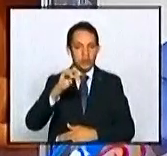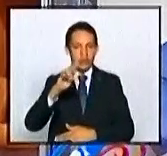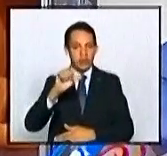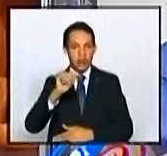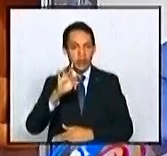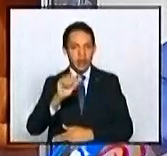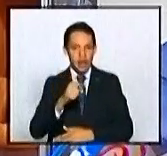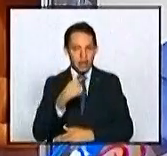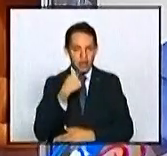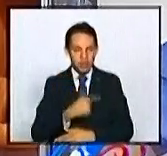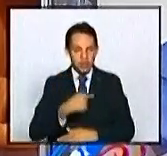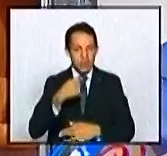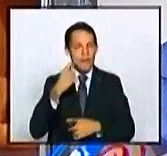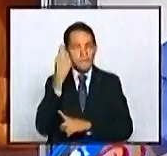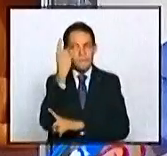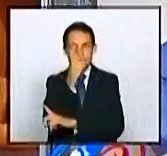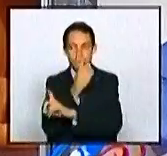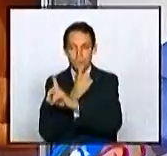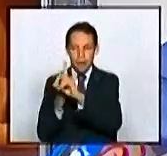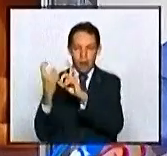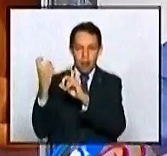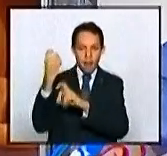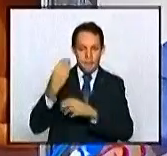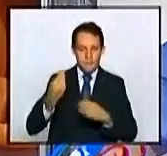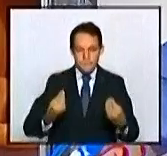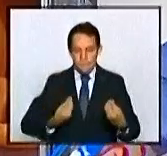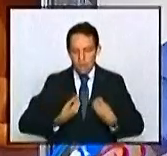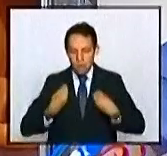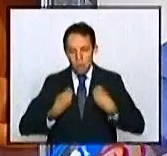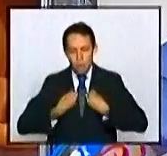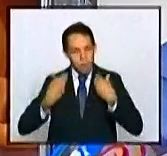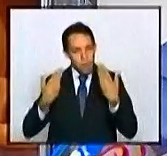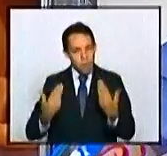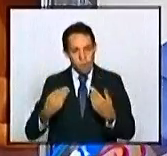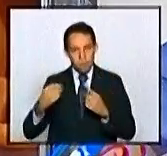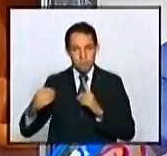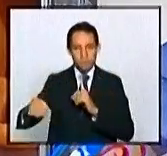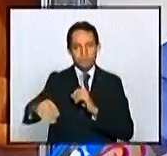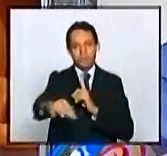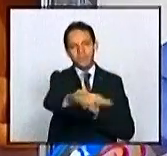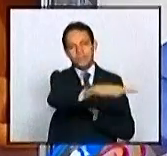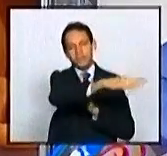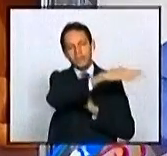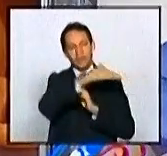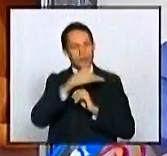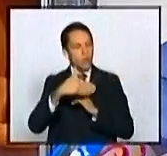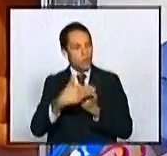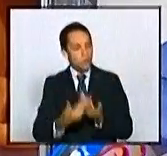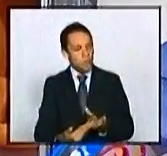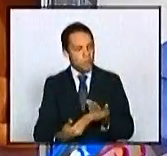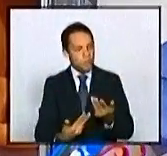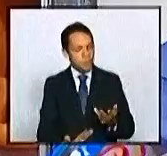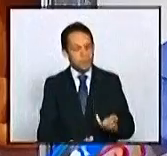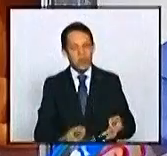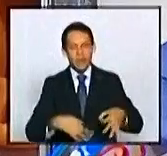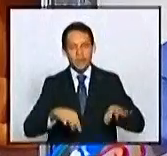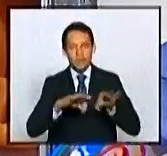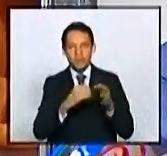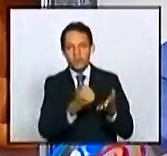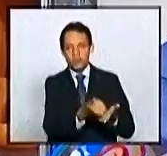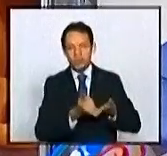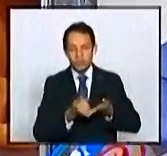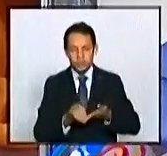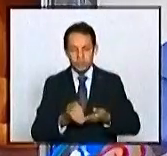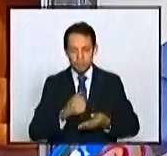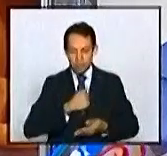análisis muy lindo de la vida y de las personas que nos rodean. Y entonces nosotros empezamos a